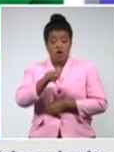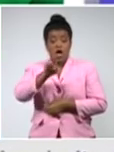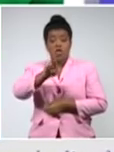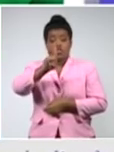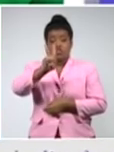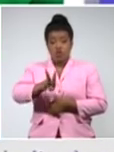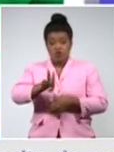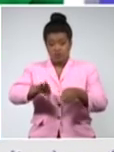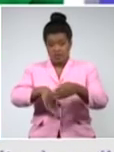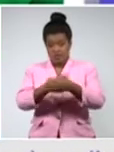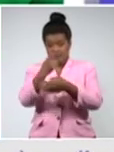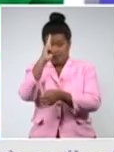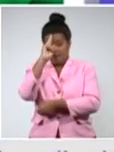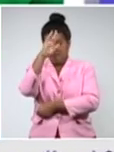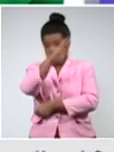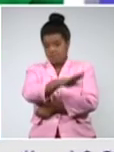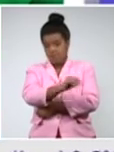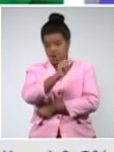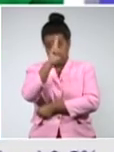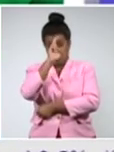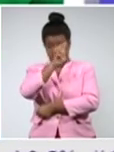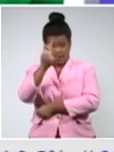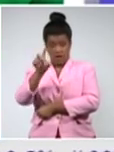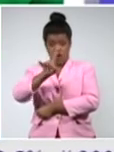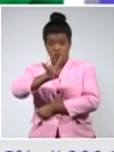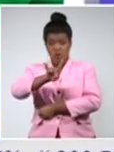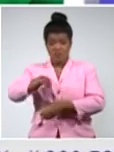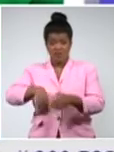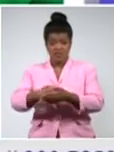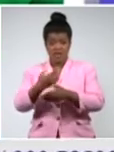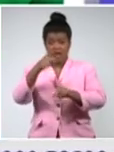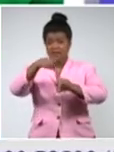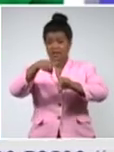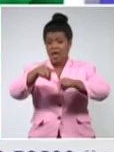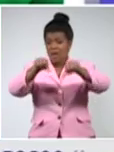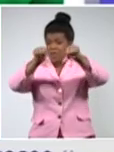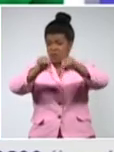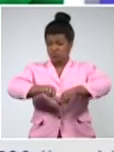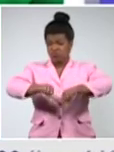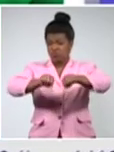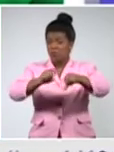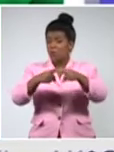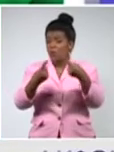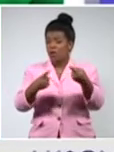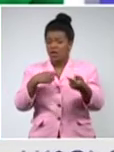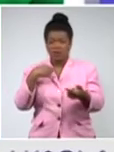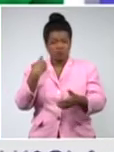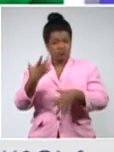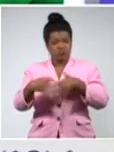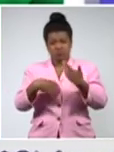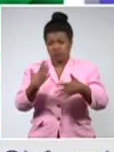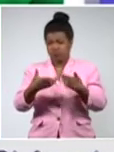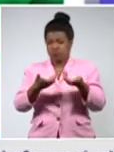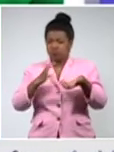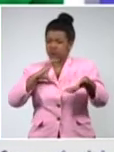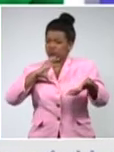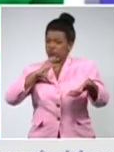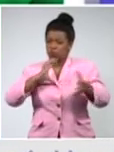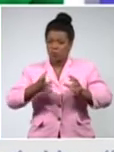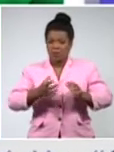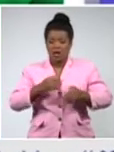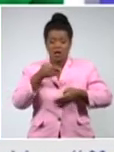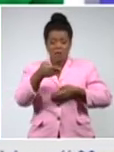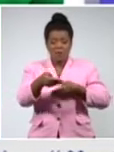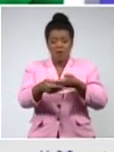ingresado, 9 de ellos en terapia intensiva por las complicaciones que presentó en la evolución de